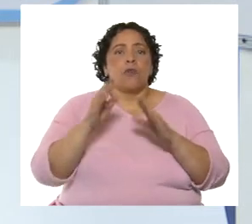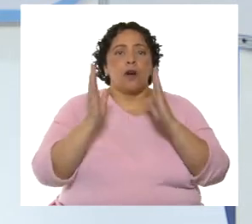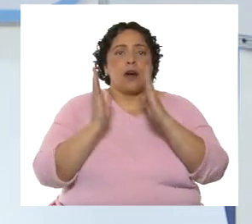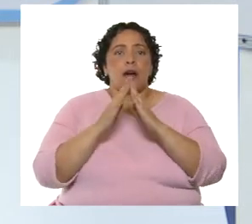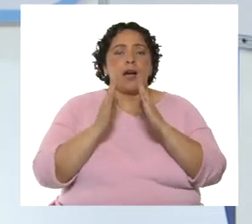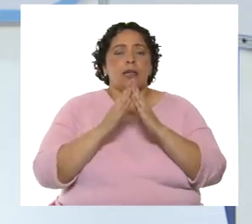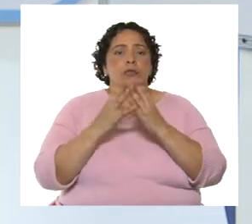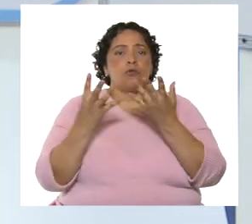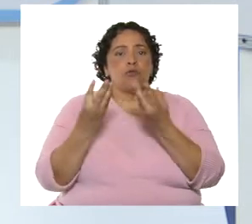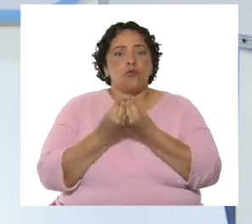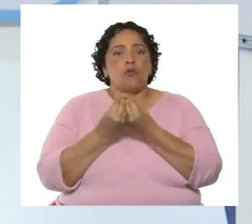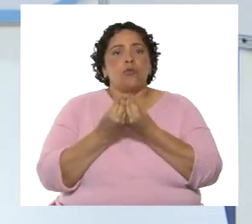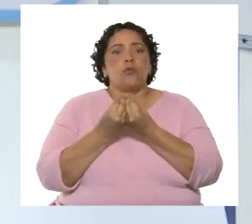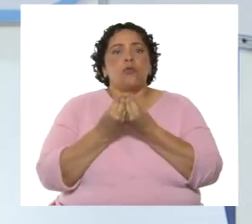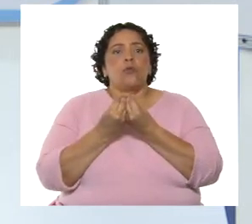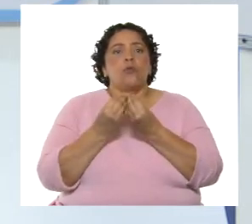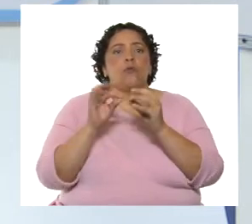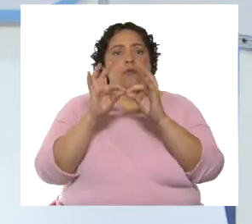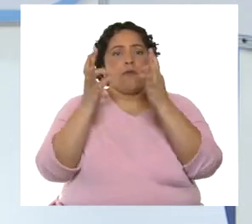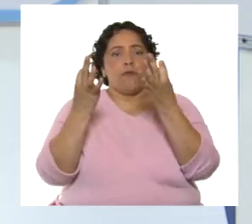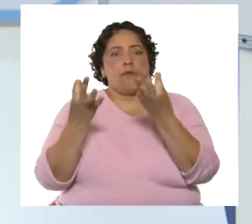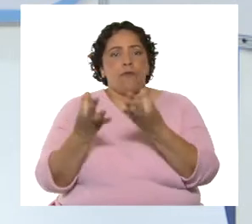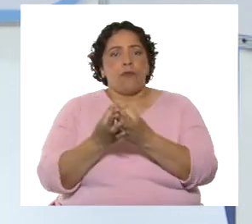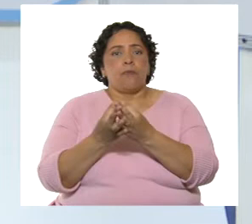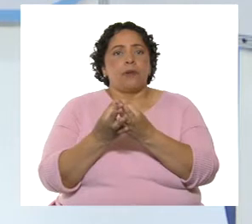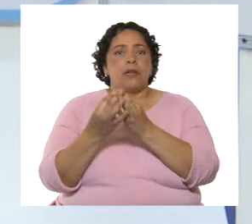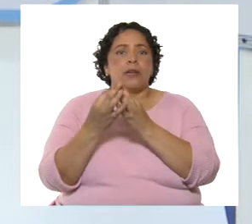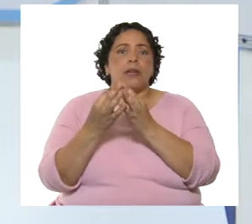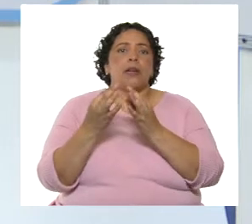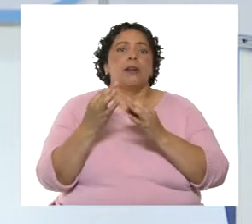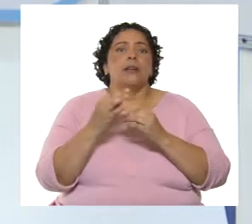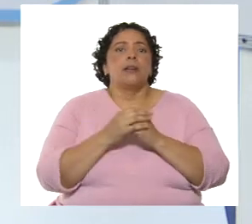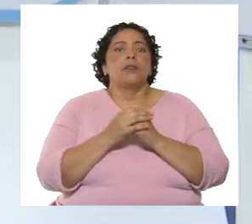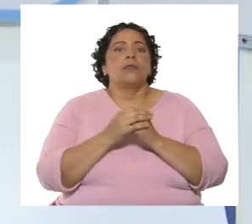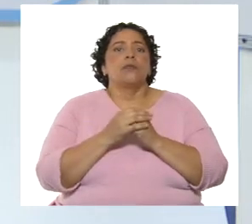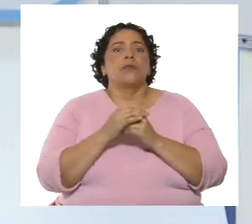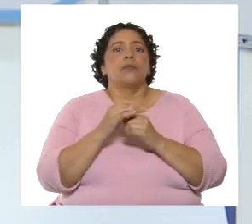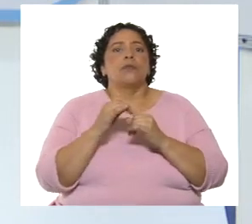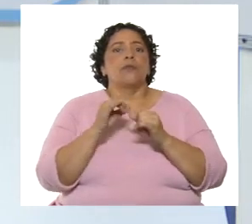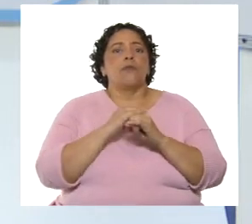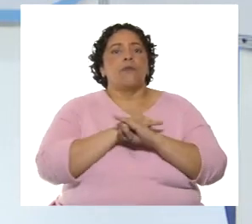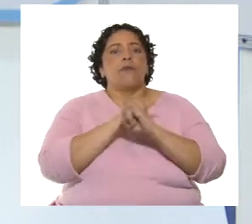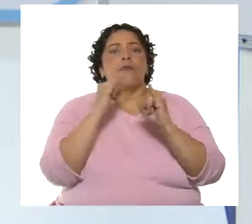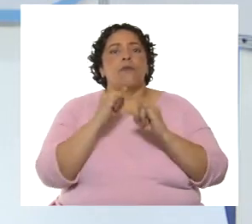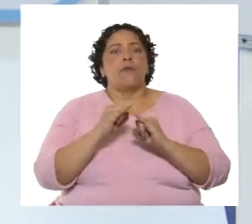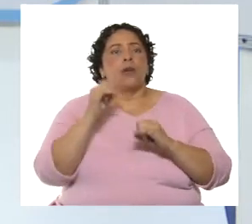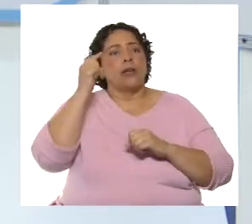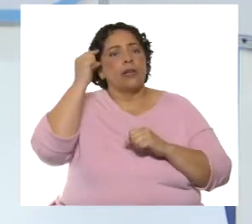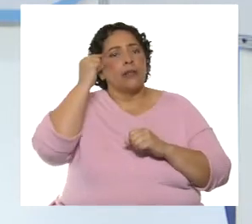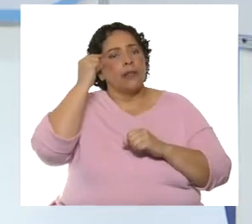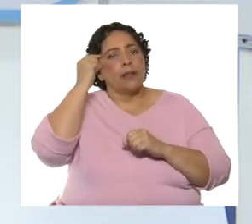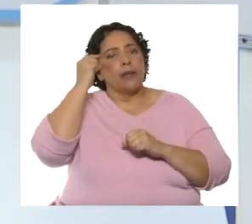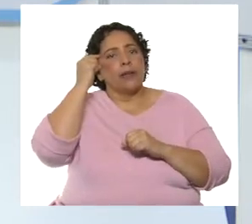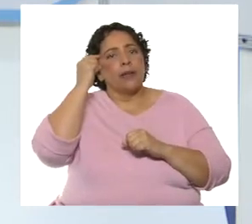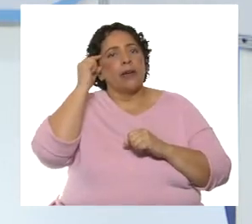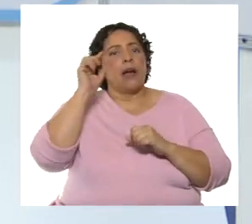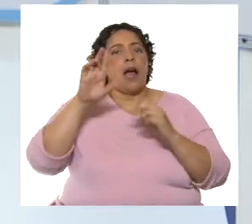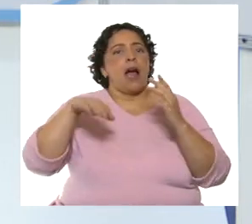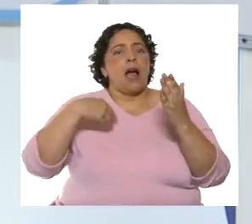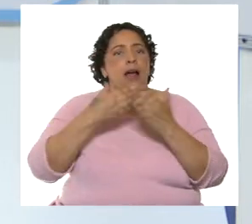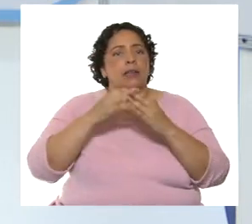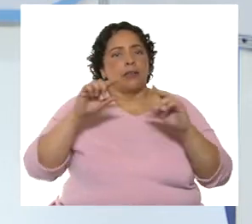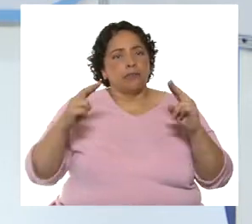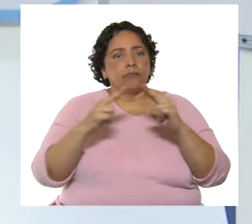casa, conjuntamente con esos padres, madres, representantes y responsables, un excelente día y hasta